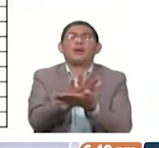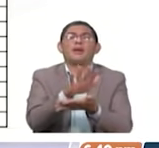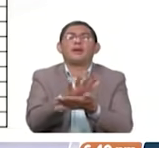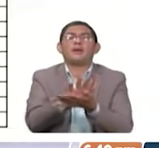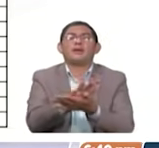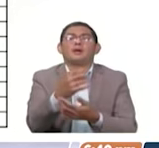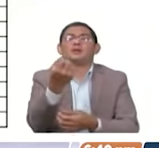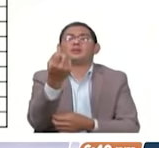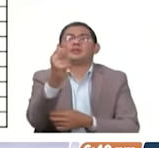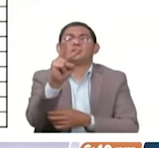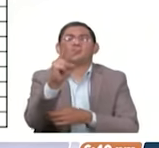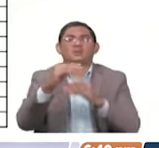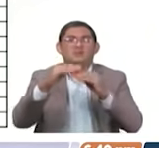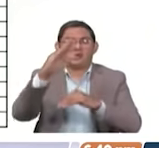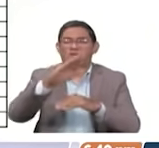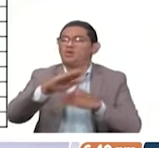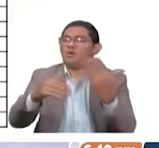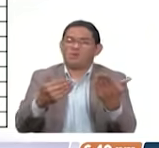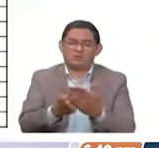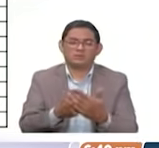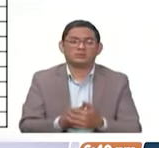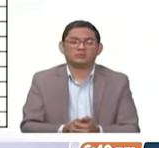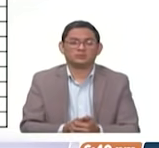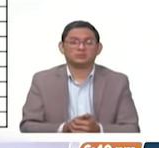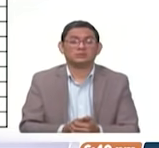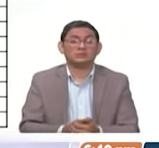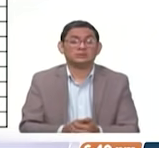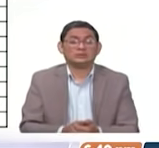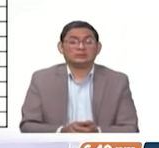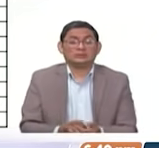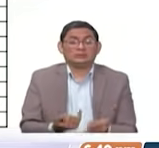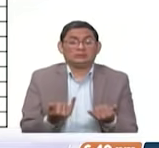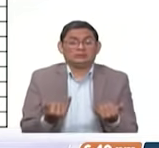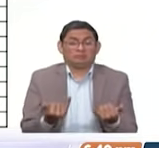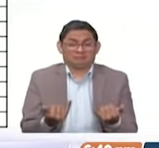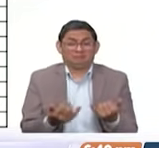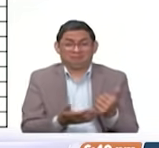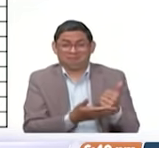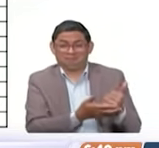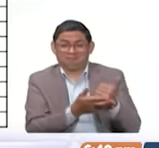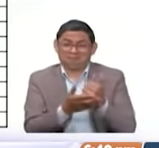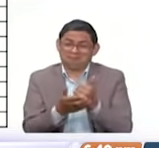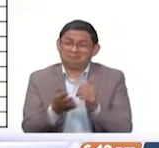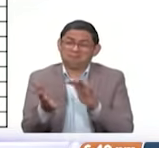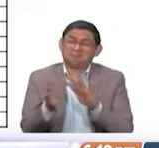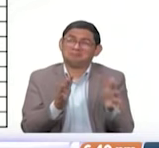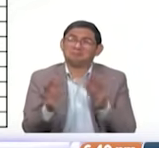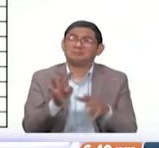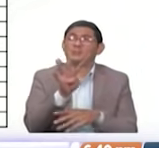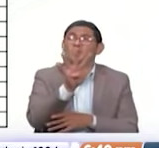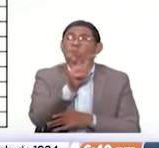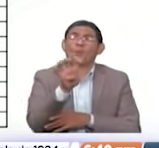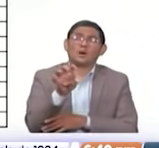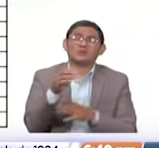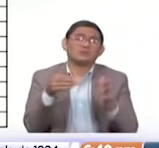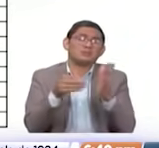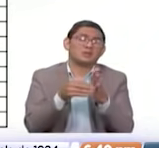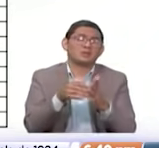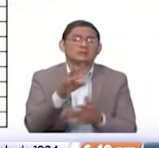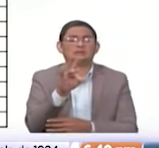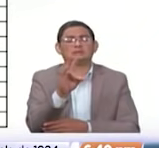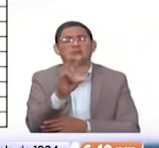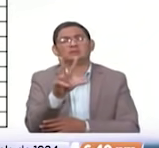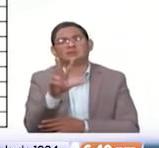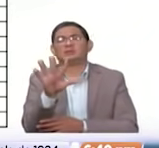tenemos un total de 400 mil 734 2 y por aplicar en todos estos grupos es